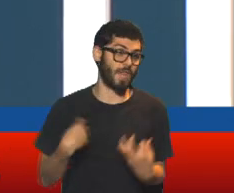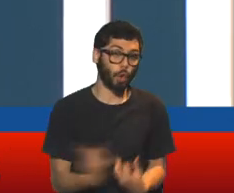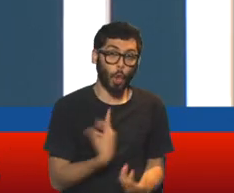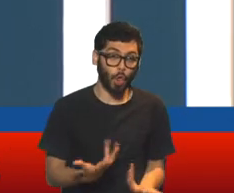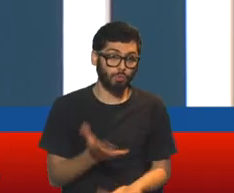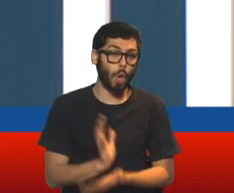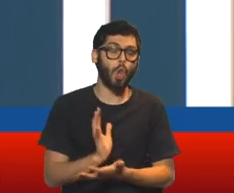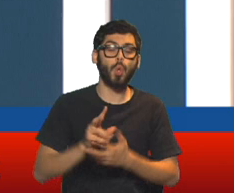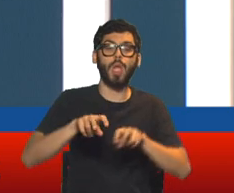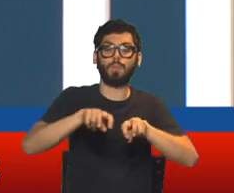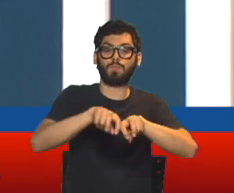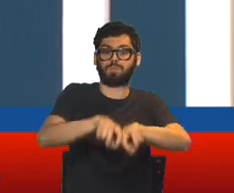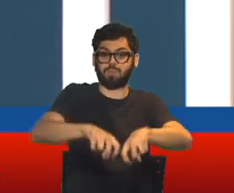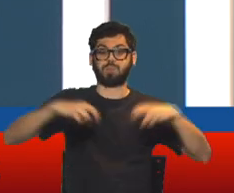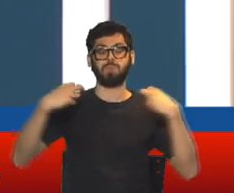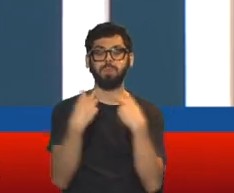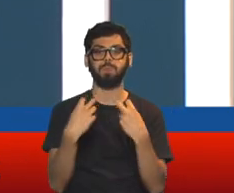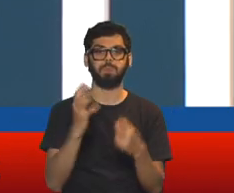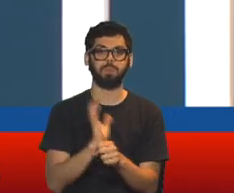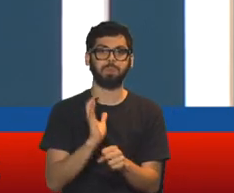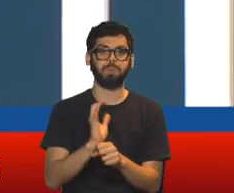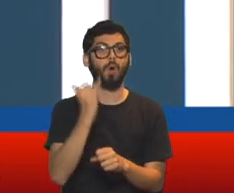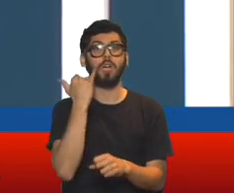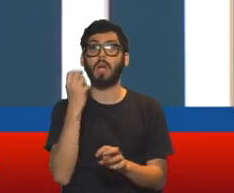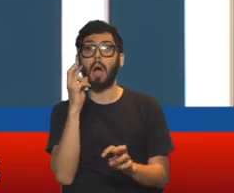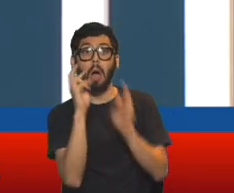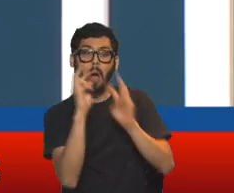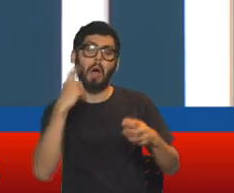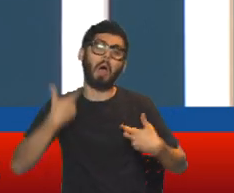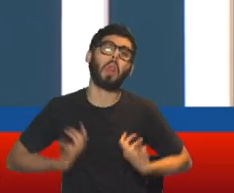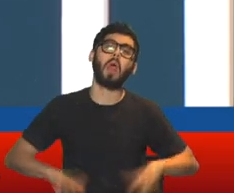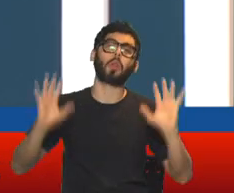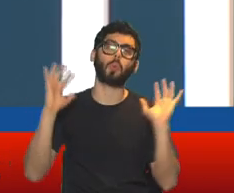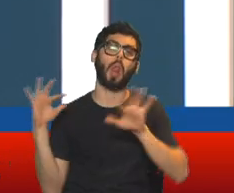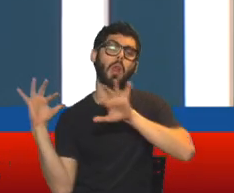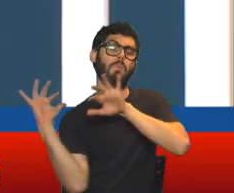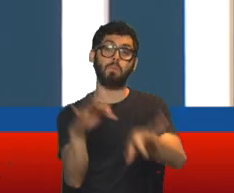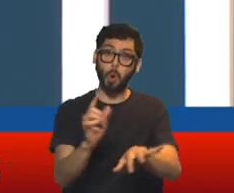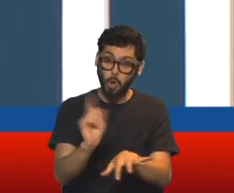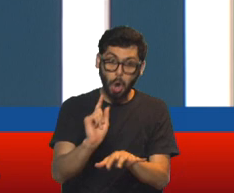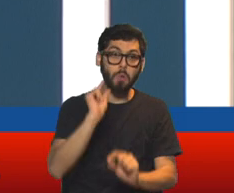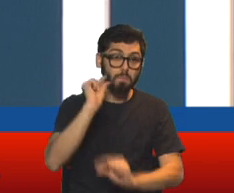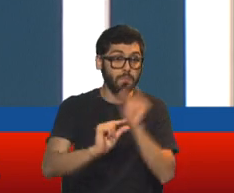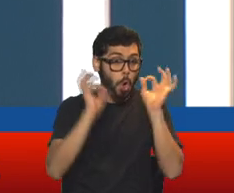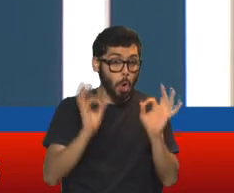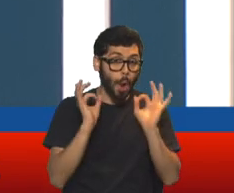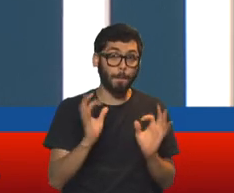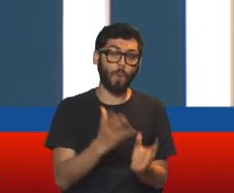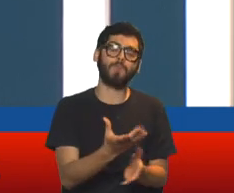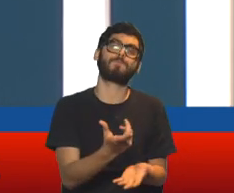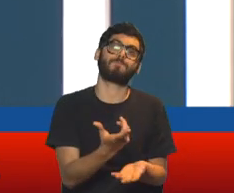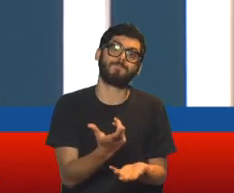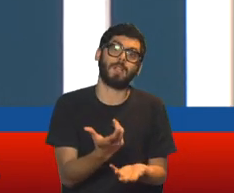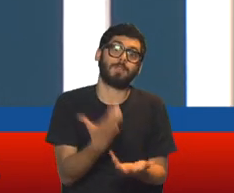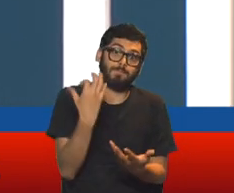que el aumento del aforo sea porque ya se está viendo. Entonces es como naturalizar algo que se tendría que estar controlando. Esa es la posición. De hecho,